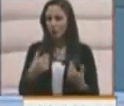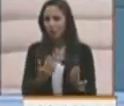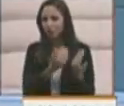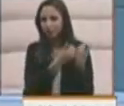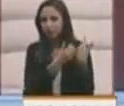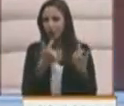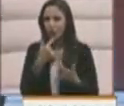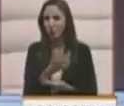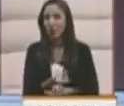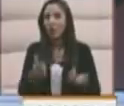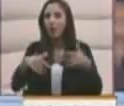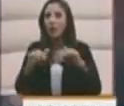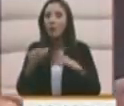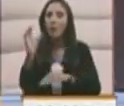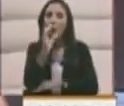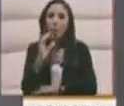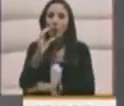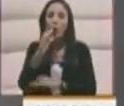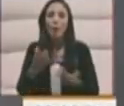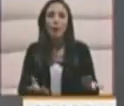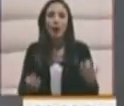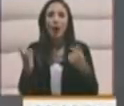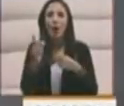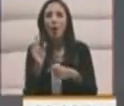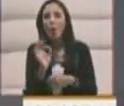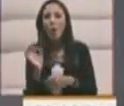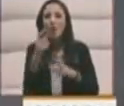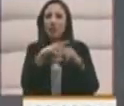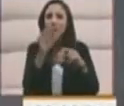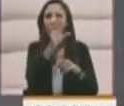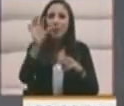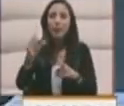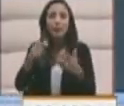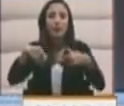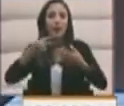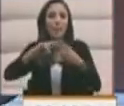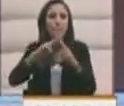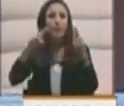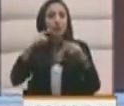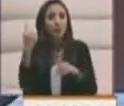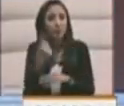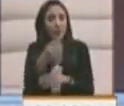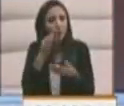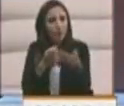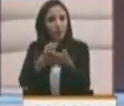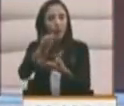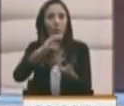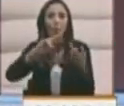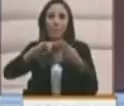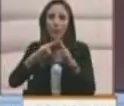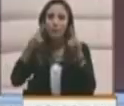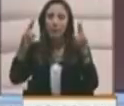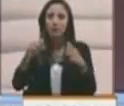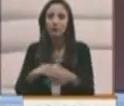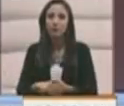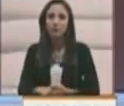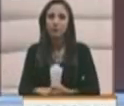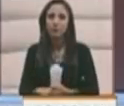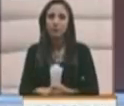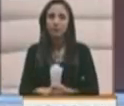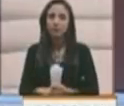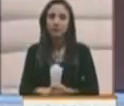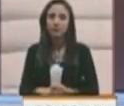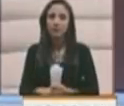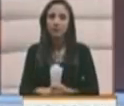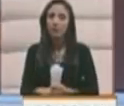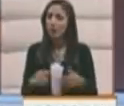de países como Colombia o como México. Este país es de paz y debe seguir siendo de paz. Y aquí no